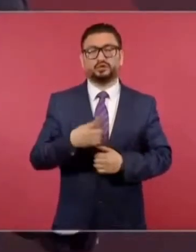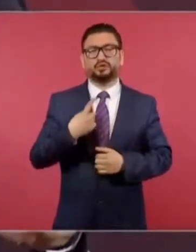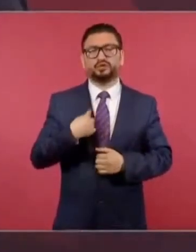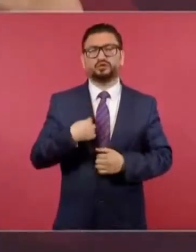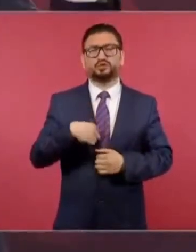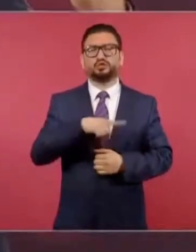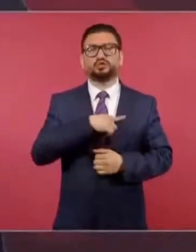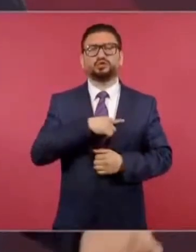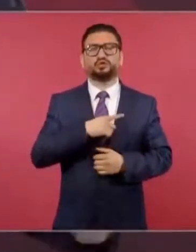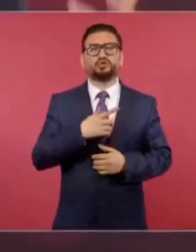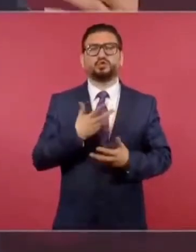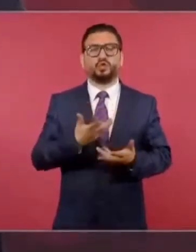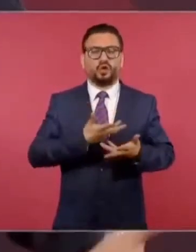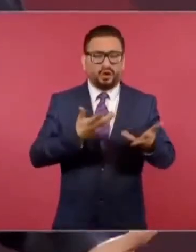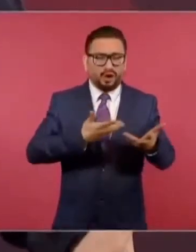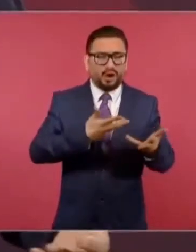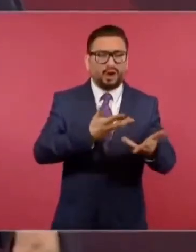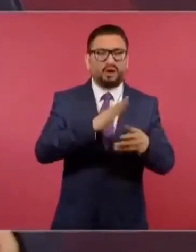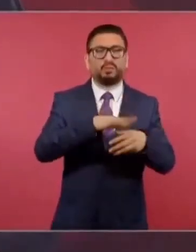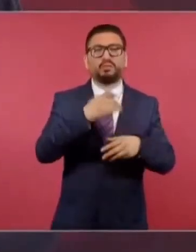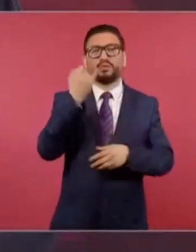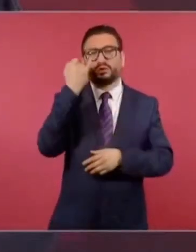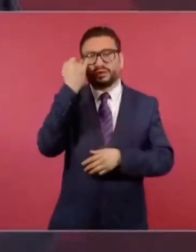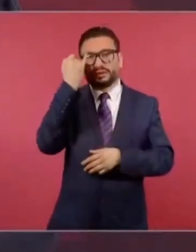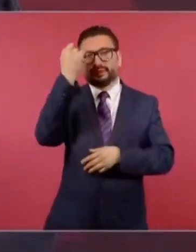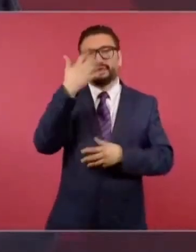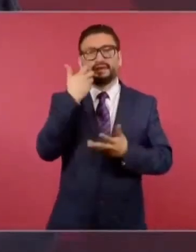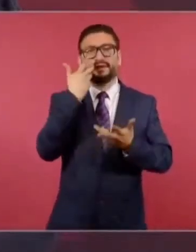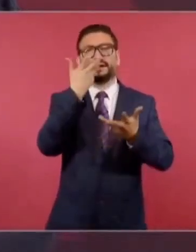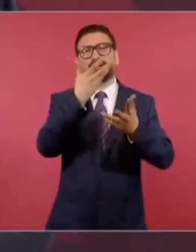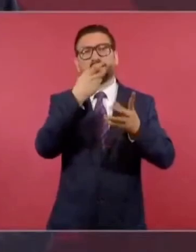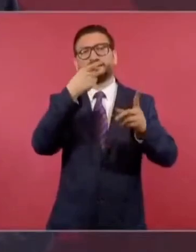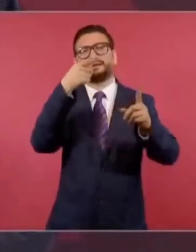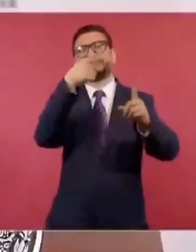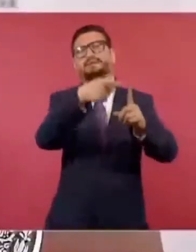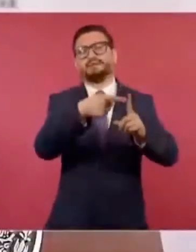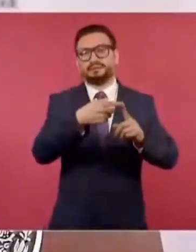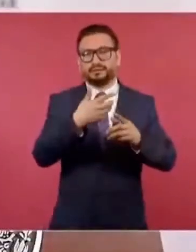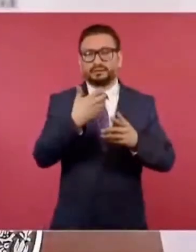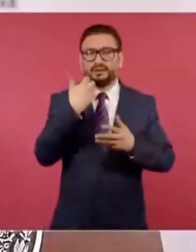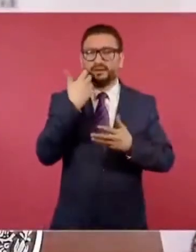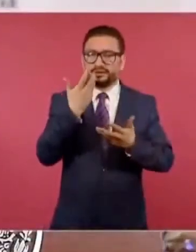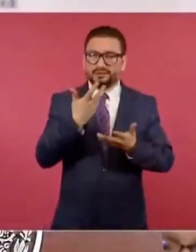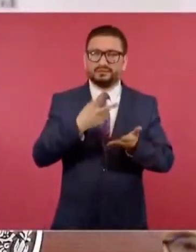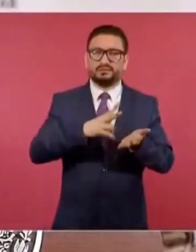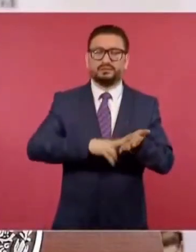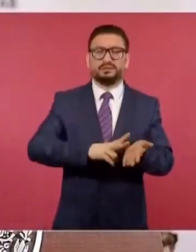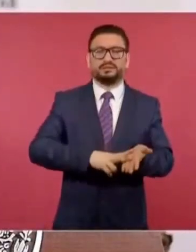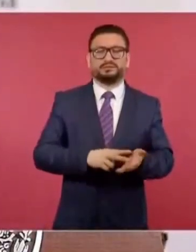Nosotros lo hacemos por ideales, por principios.